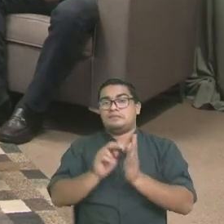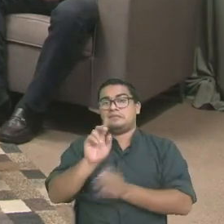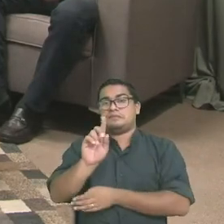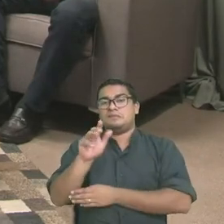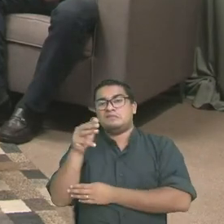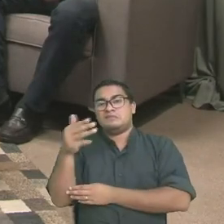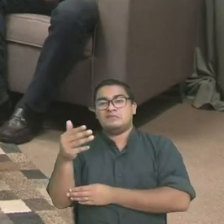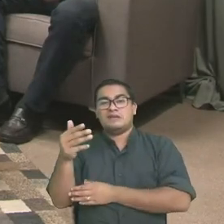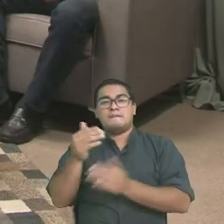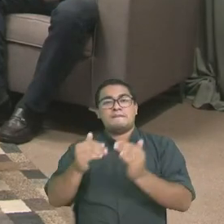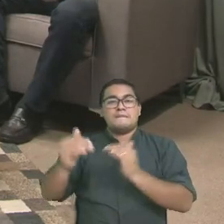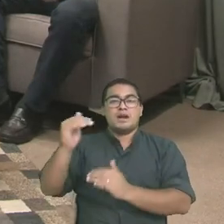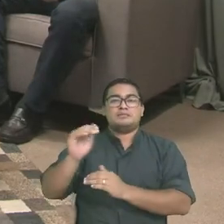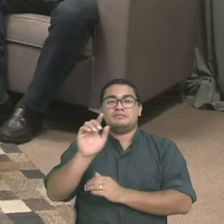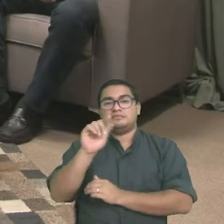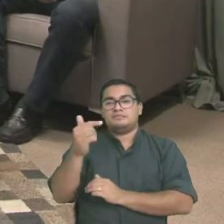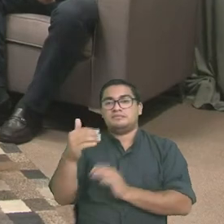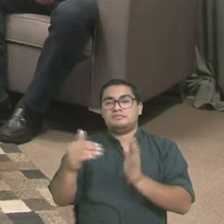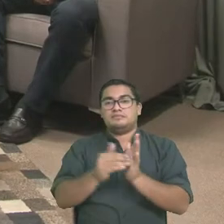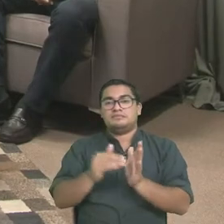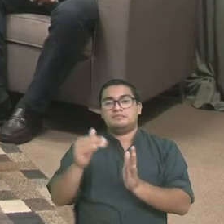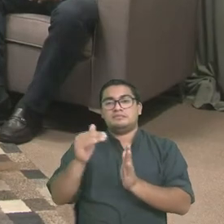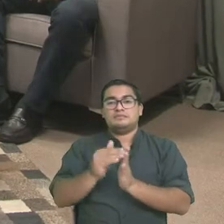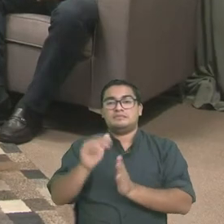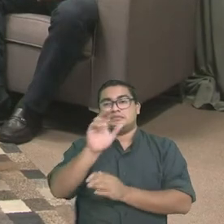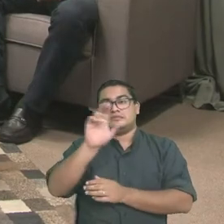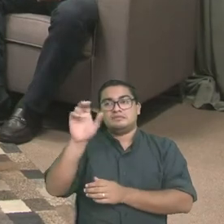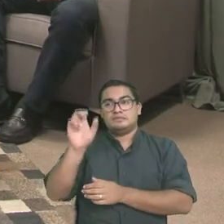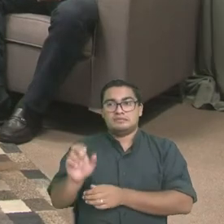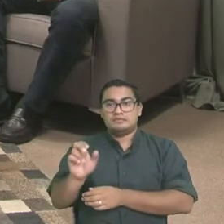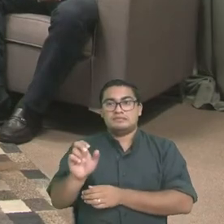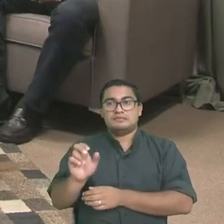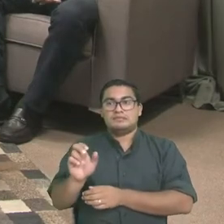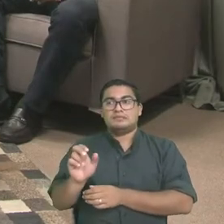7.000 millones de córdobas. O sea, estamos hablando de un